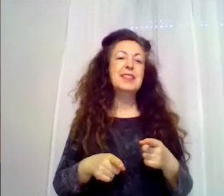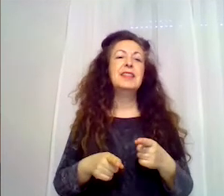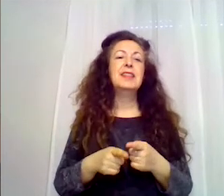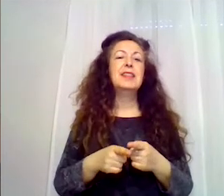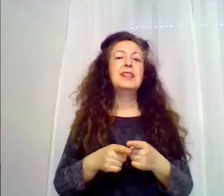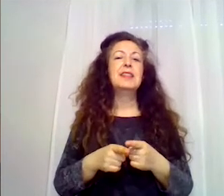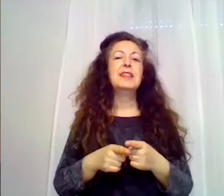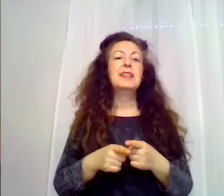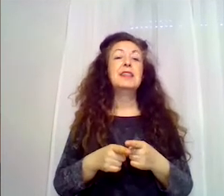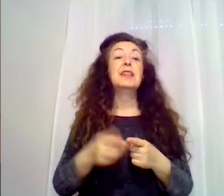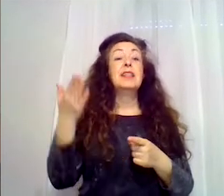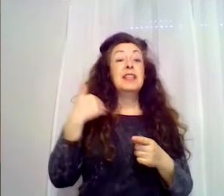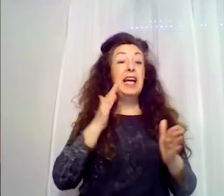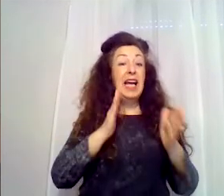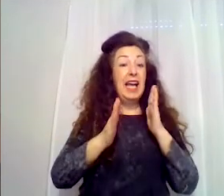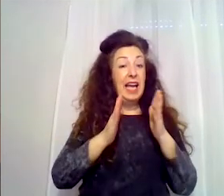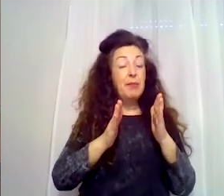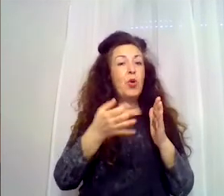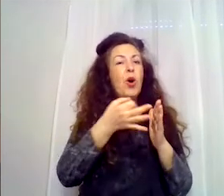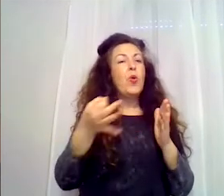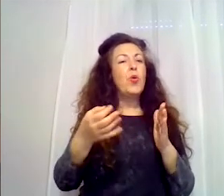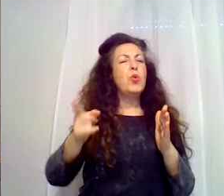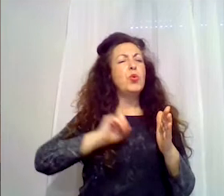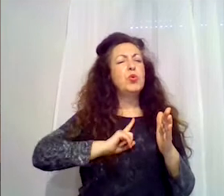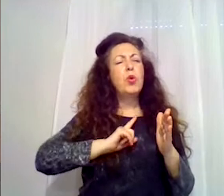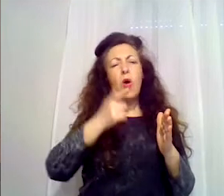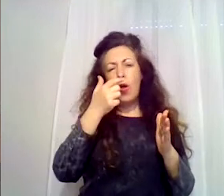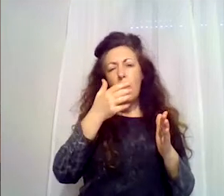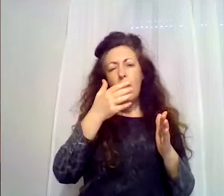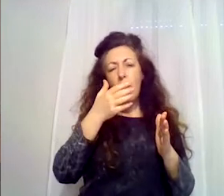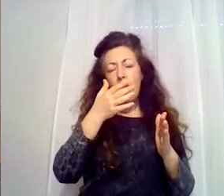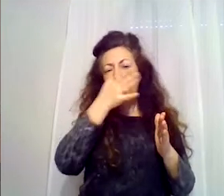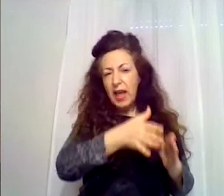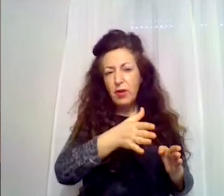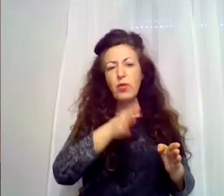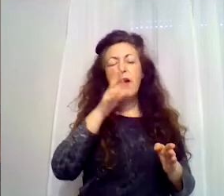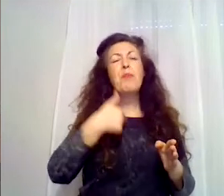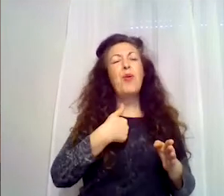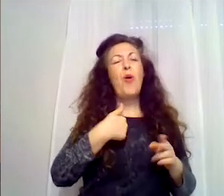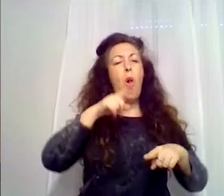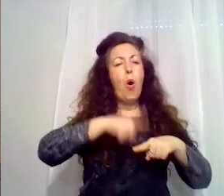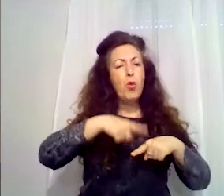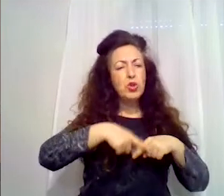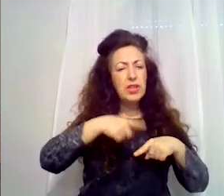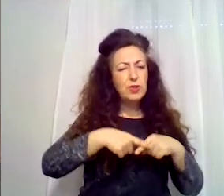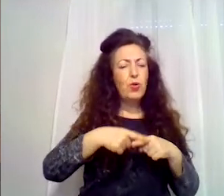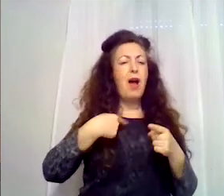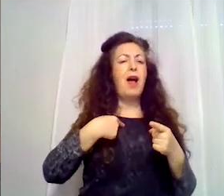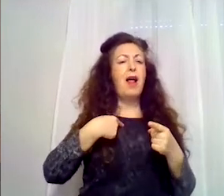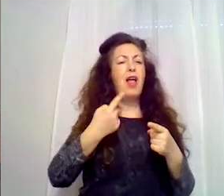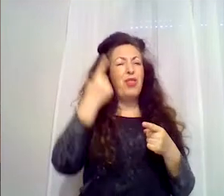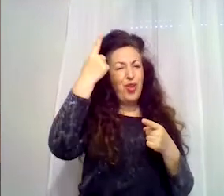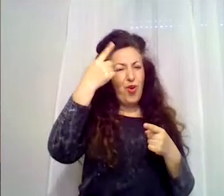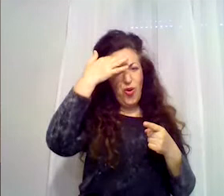toda la gente que se dedica a cosas turbias, entre comillas, pues acaba conociendo a gente complicada, a gente que te puede beneficiar, a gente con la que